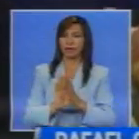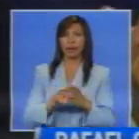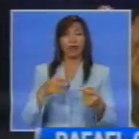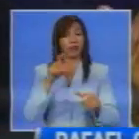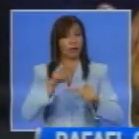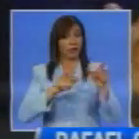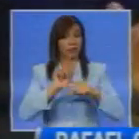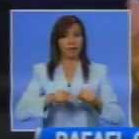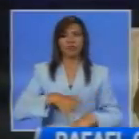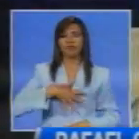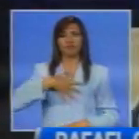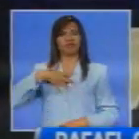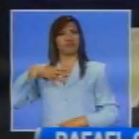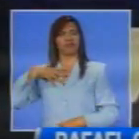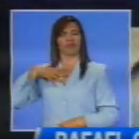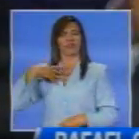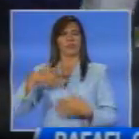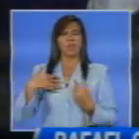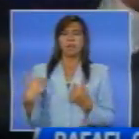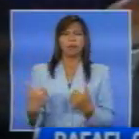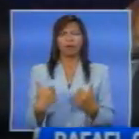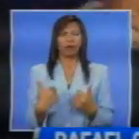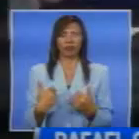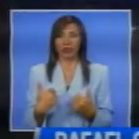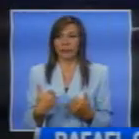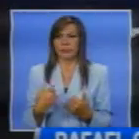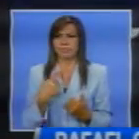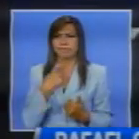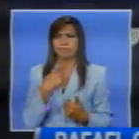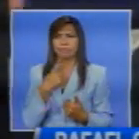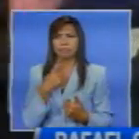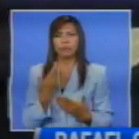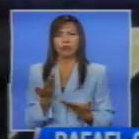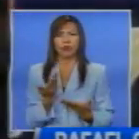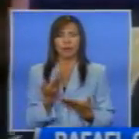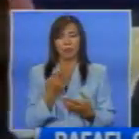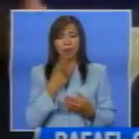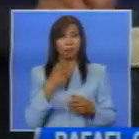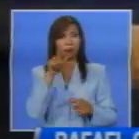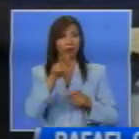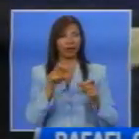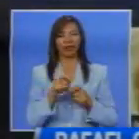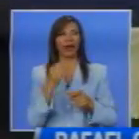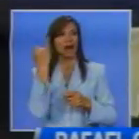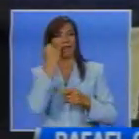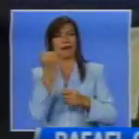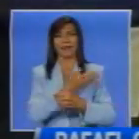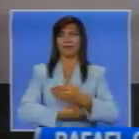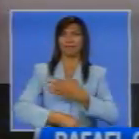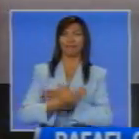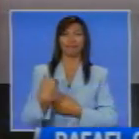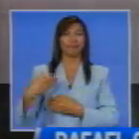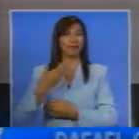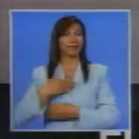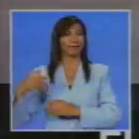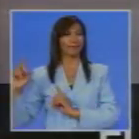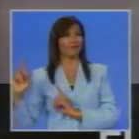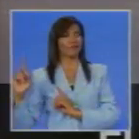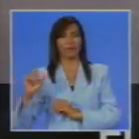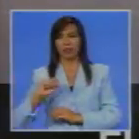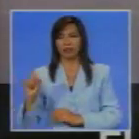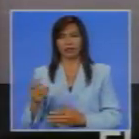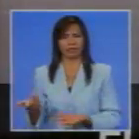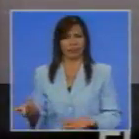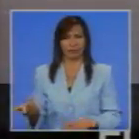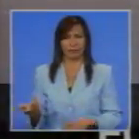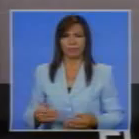exceso de confianza, ¿no? Podíamos nombrar a cualquiera que vistiendo una camiseta verde y la foto del presidente iba a ganar. El pueblo nos demostró que no es así. Se elimina la